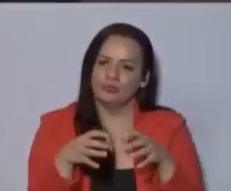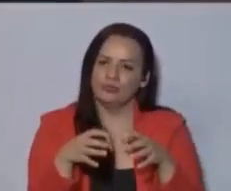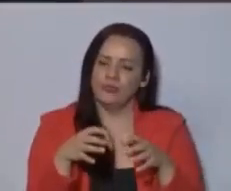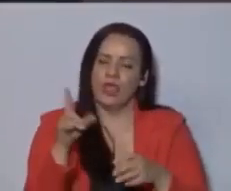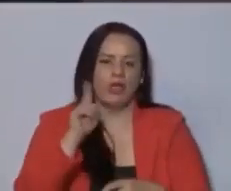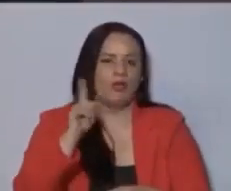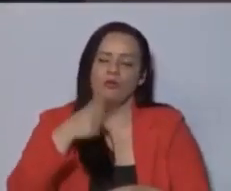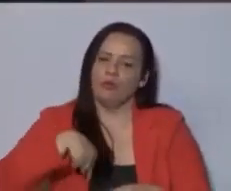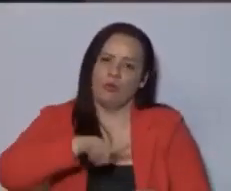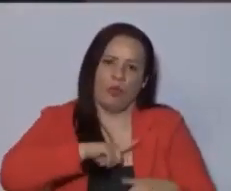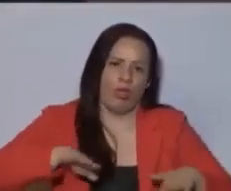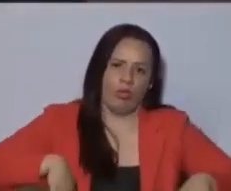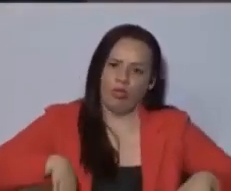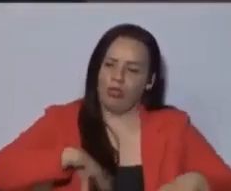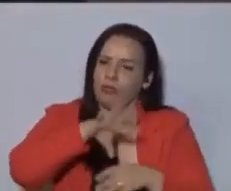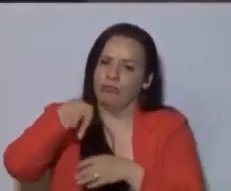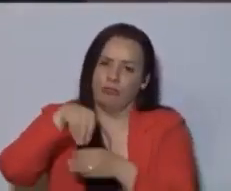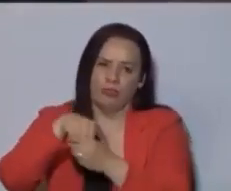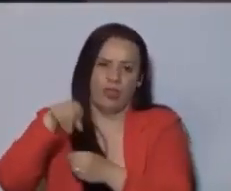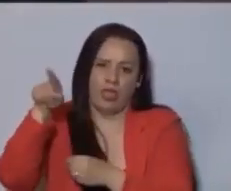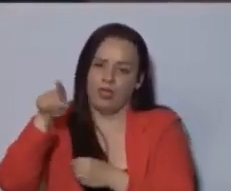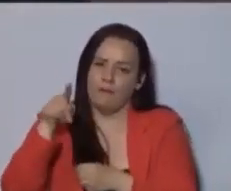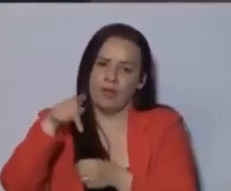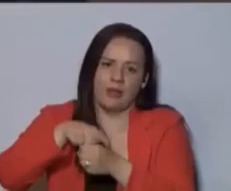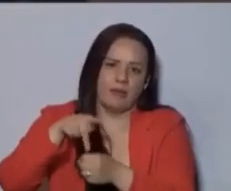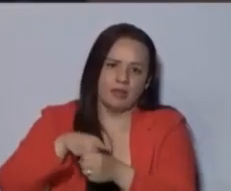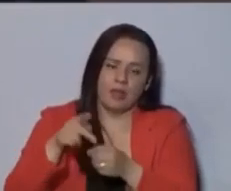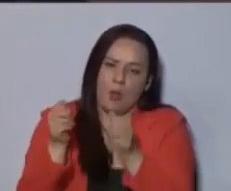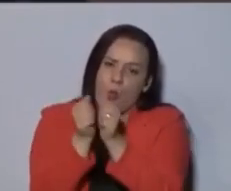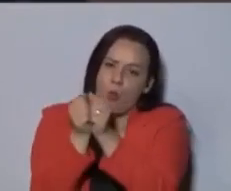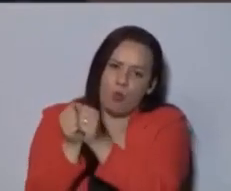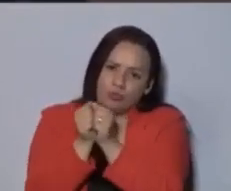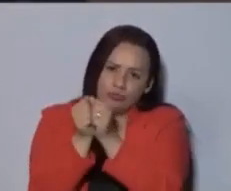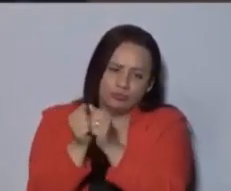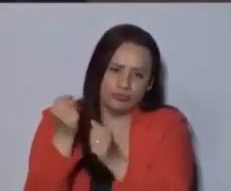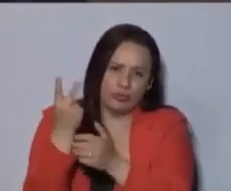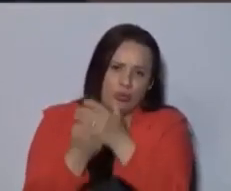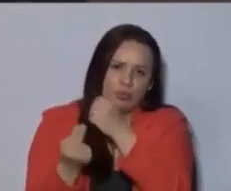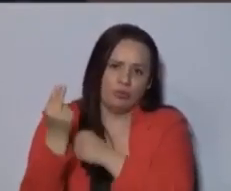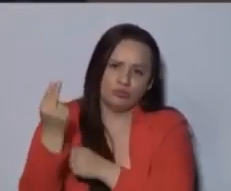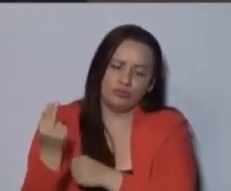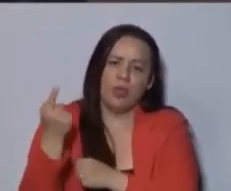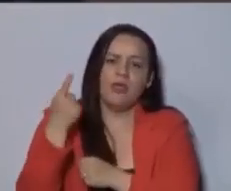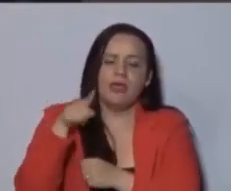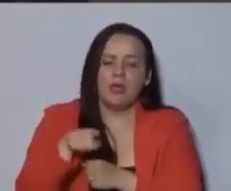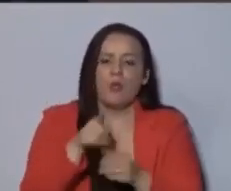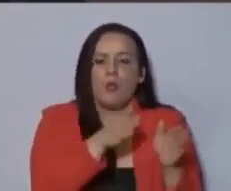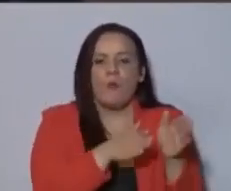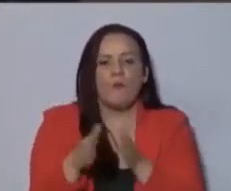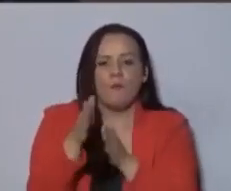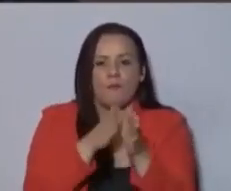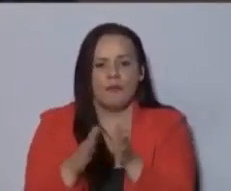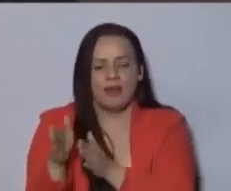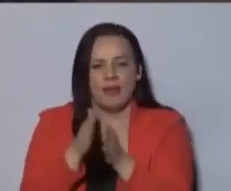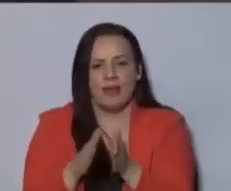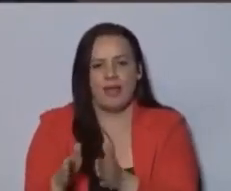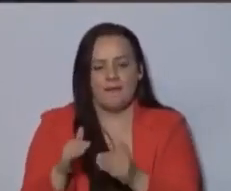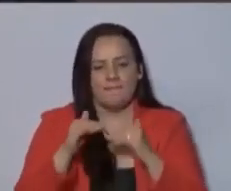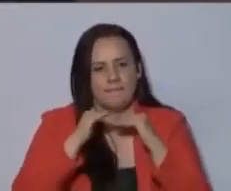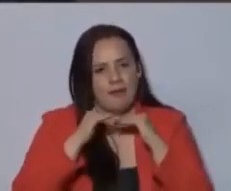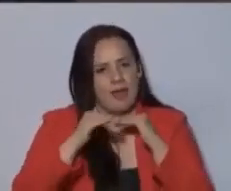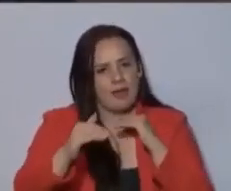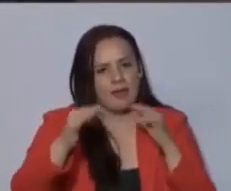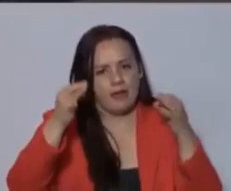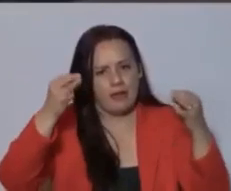ha participado en la creación de un plan de ajuste parejo y justo.